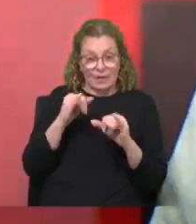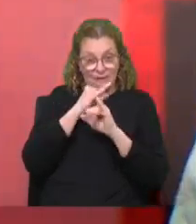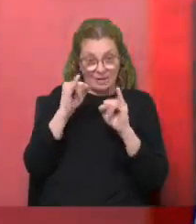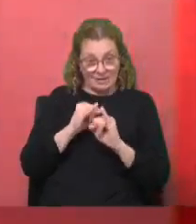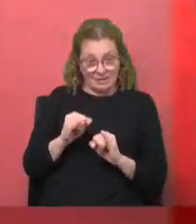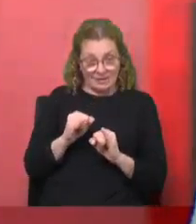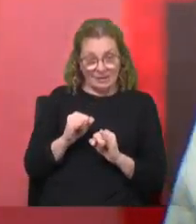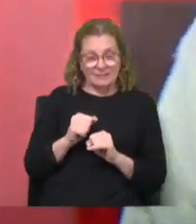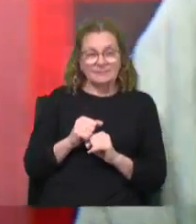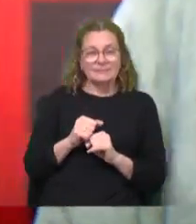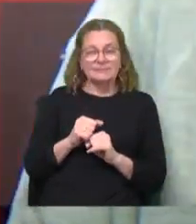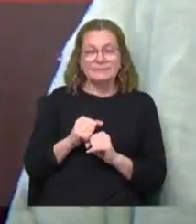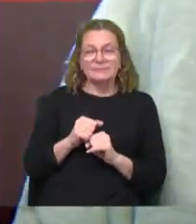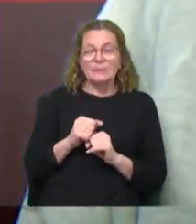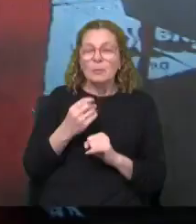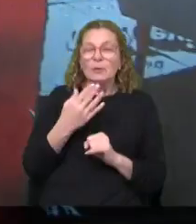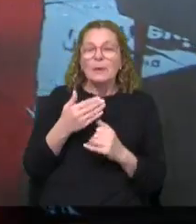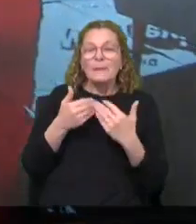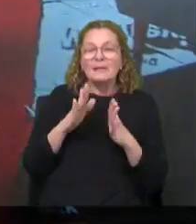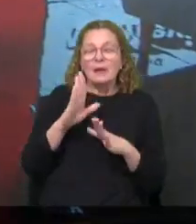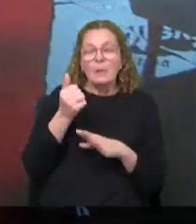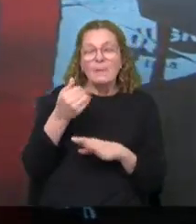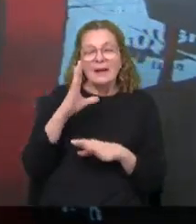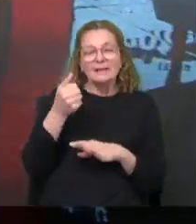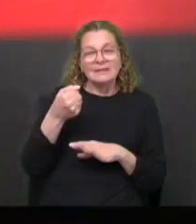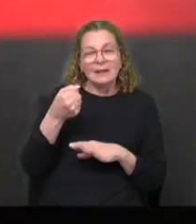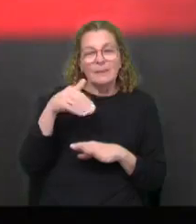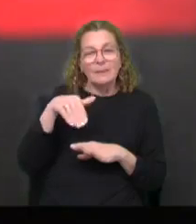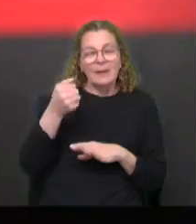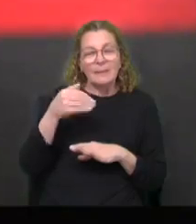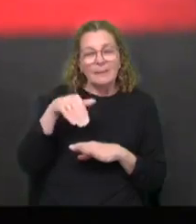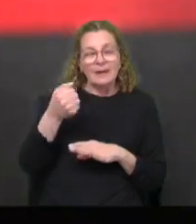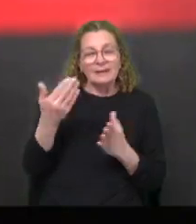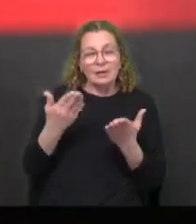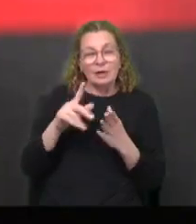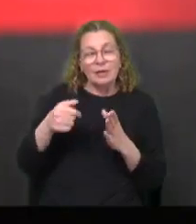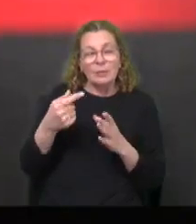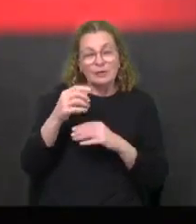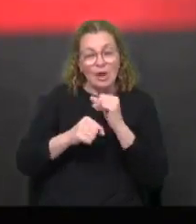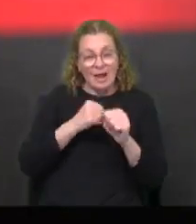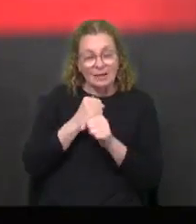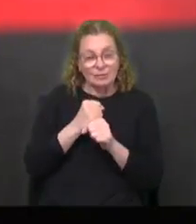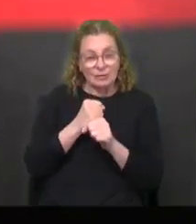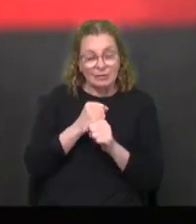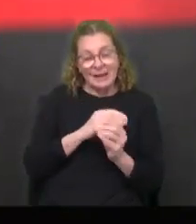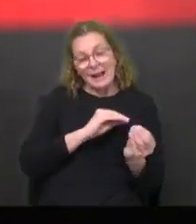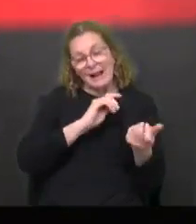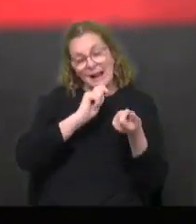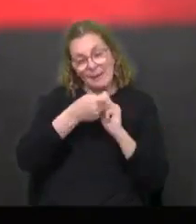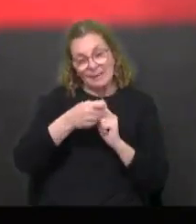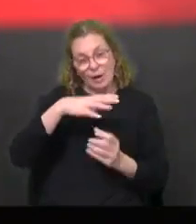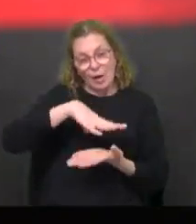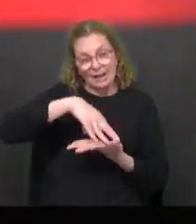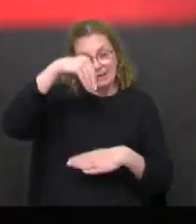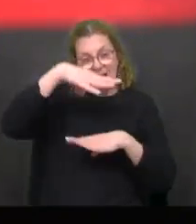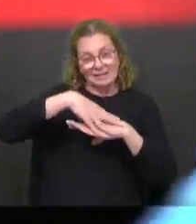Está bien, bueno, gracias, Chi. Matías, bueno, empezaron en Pachamama sí. Y ahora, después de todos estos años, están en el Ante la Arena, ¿no? Porque